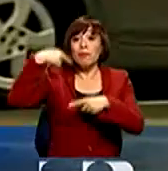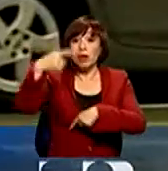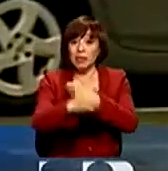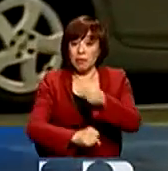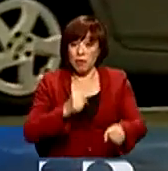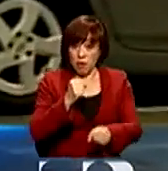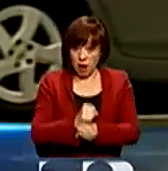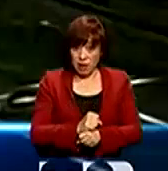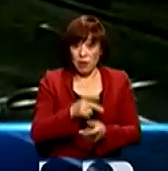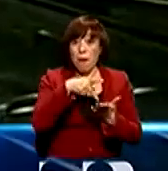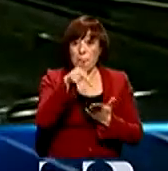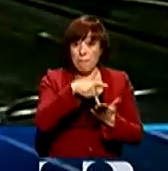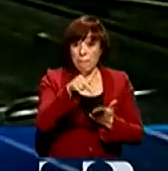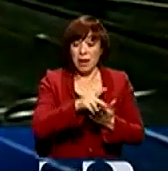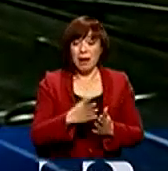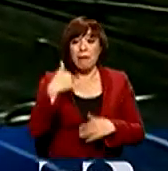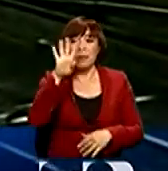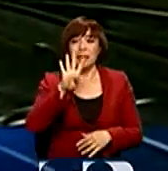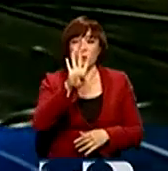nos costaría a los ecuatorianos más de